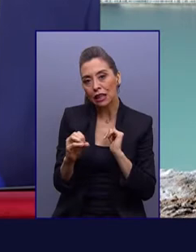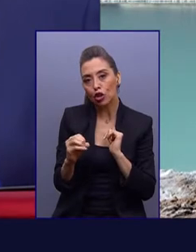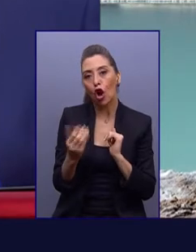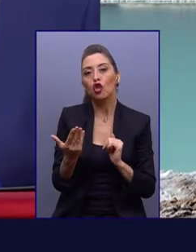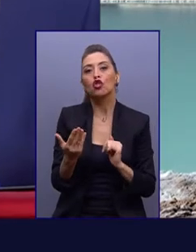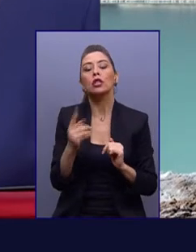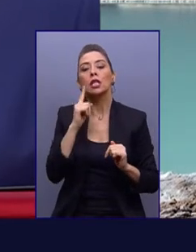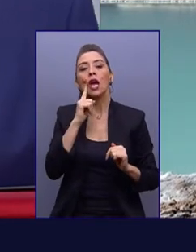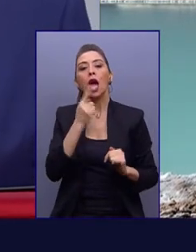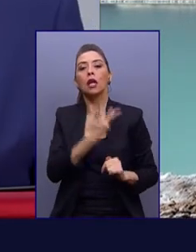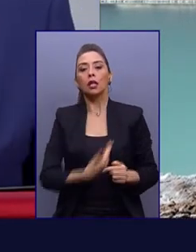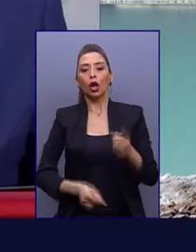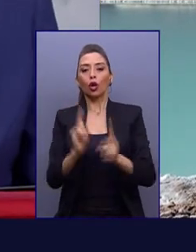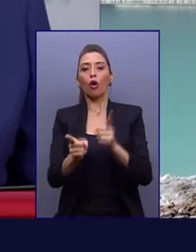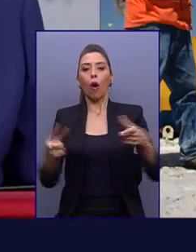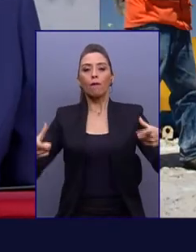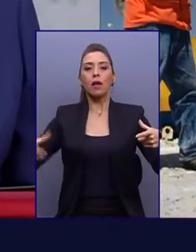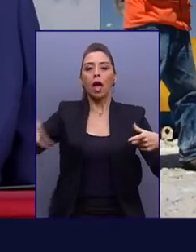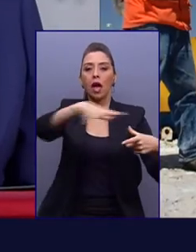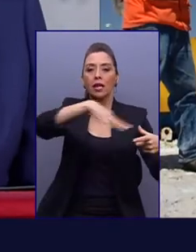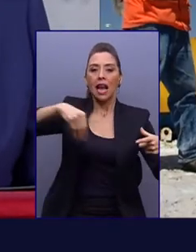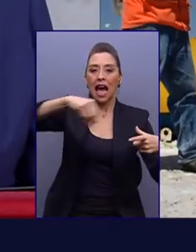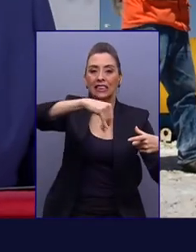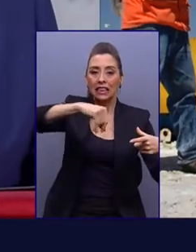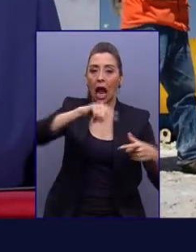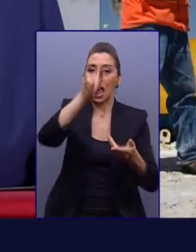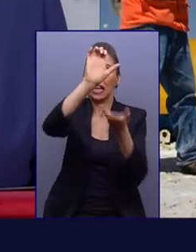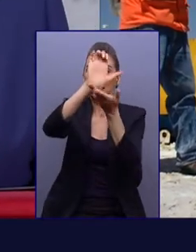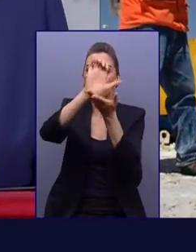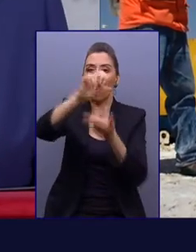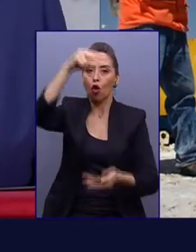los salares, que refuerza el rol del Estado como dueño de estos recursos.